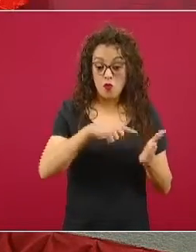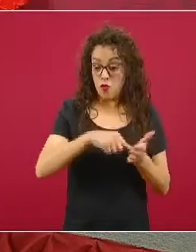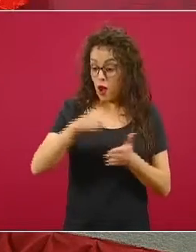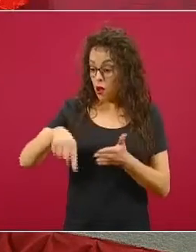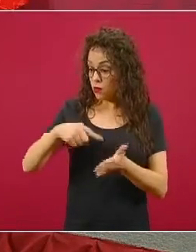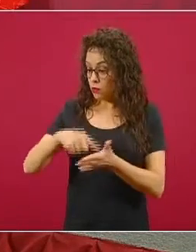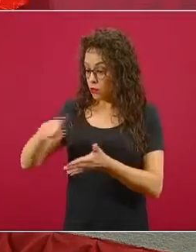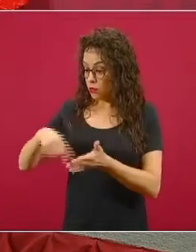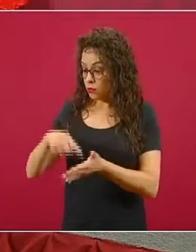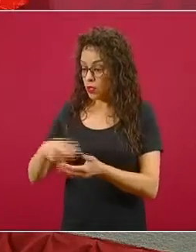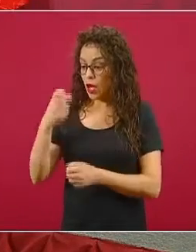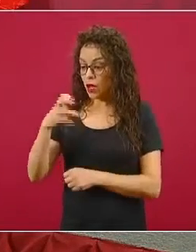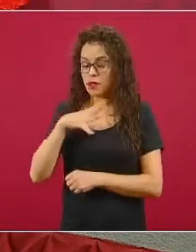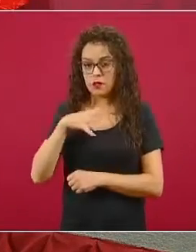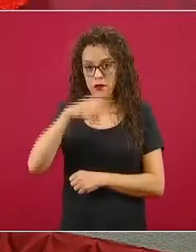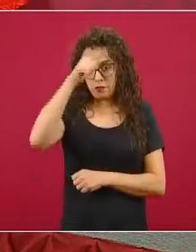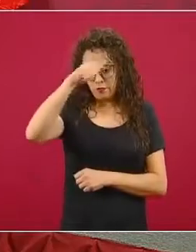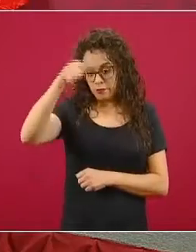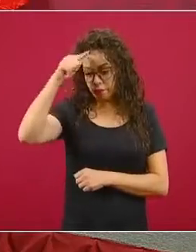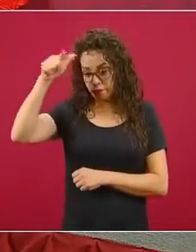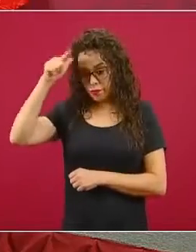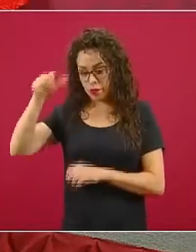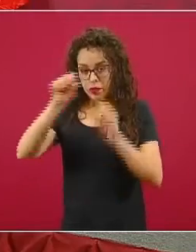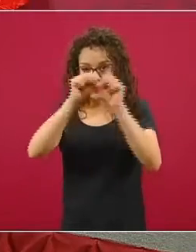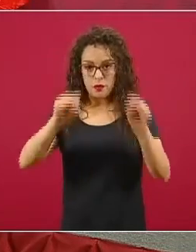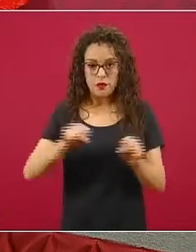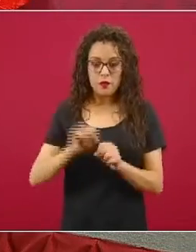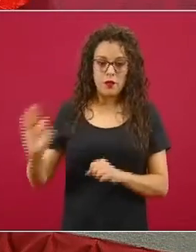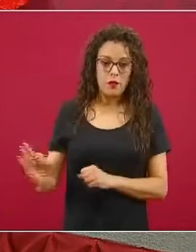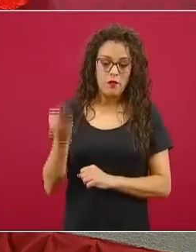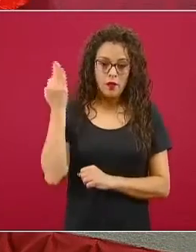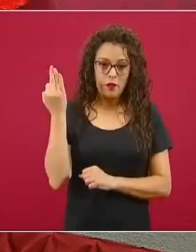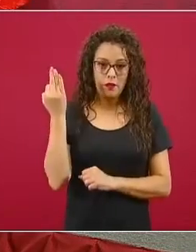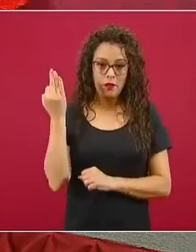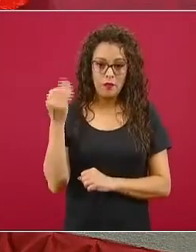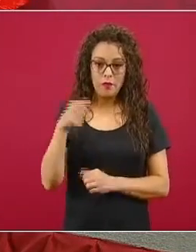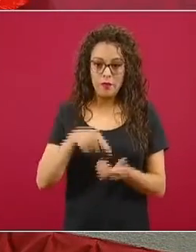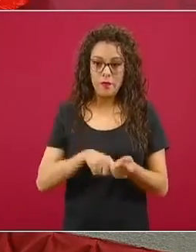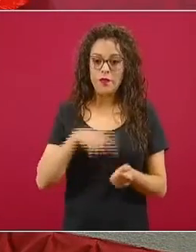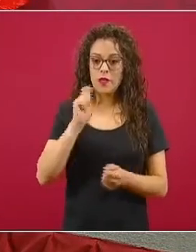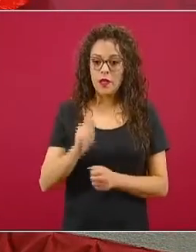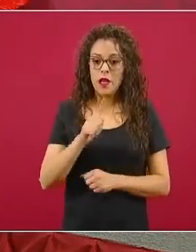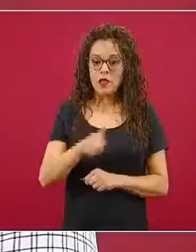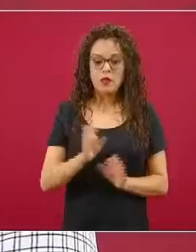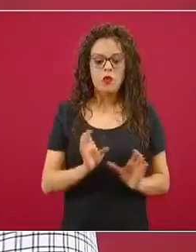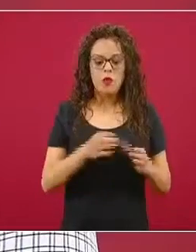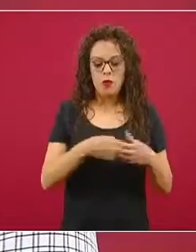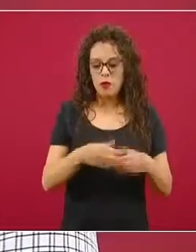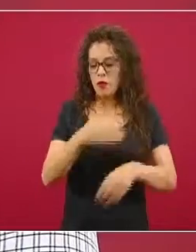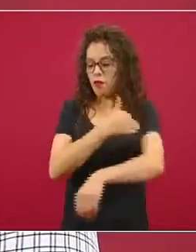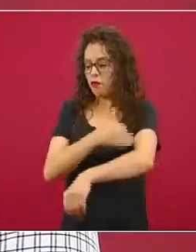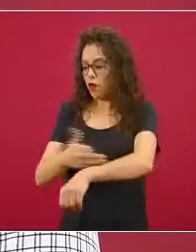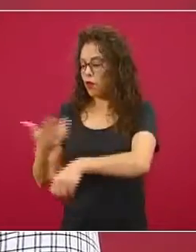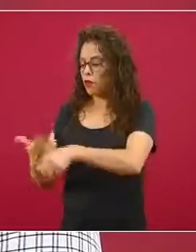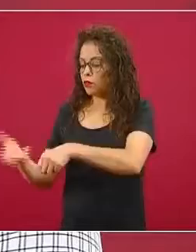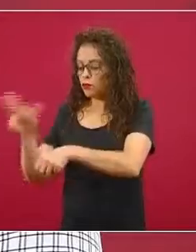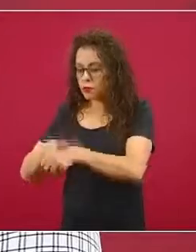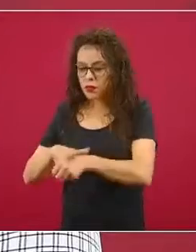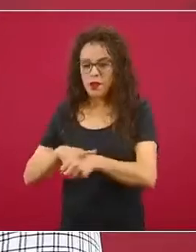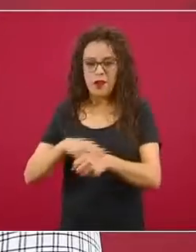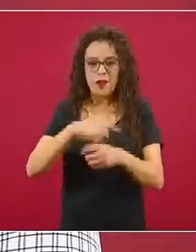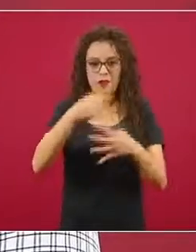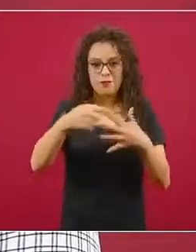precisamente la que tenemos identificado en el sistema federal. O sea, cuando hablamos de esta distribución de comunitarios, familiares,